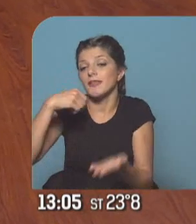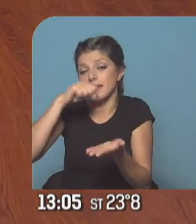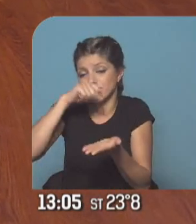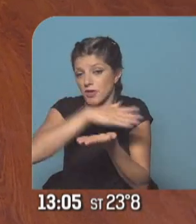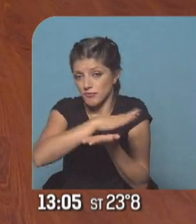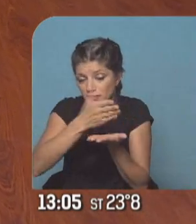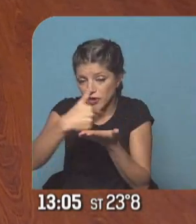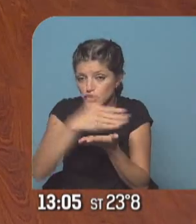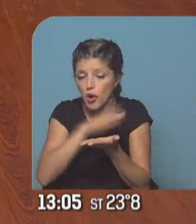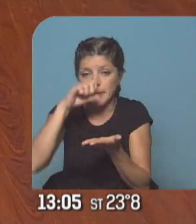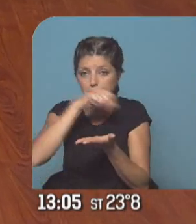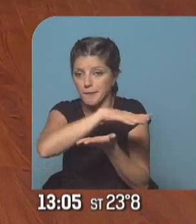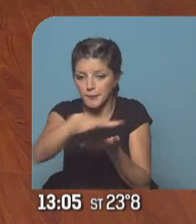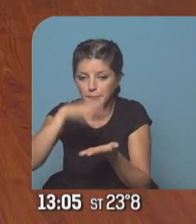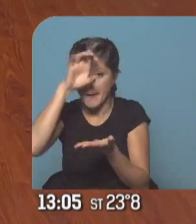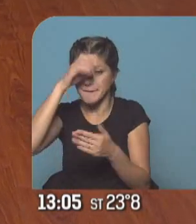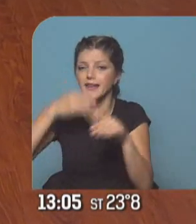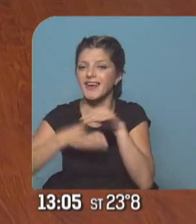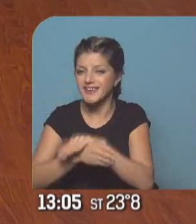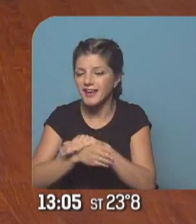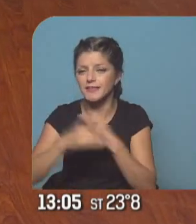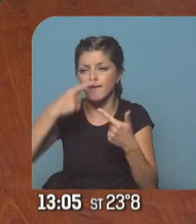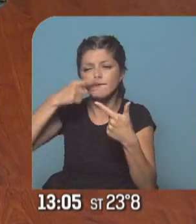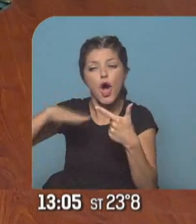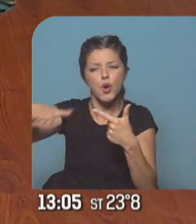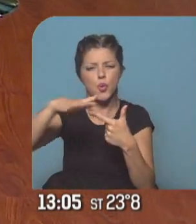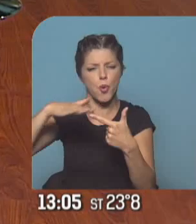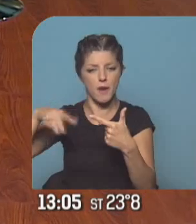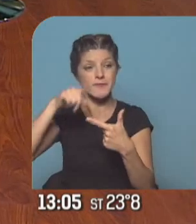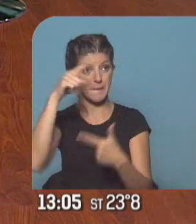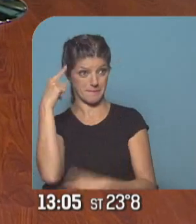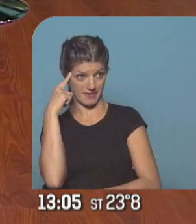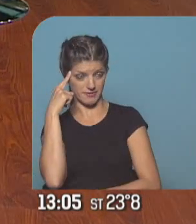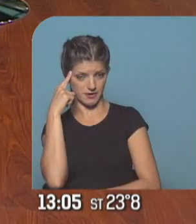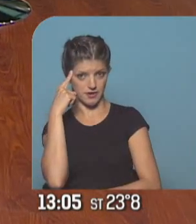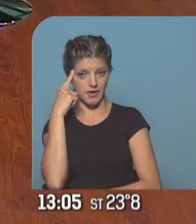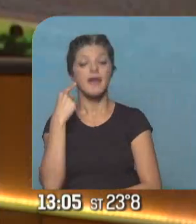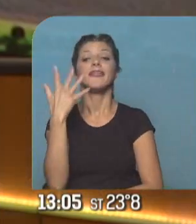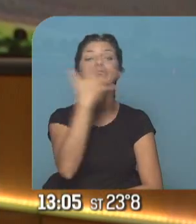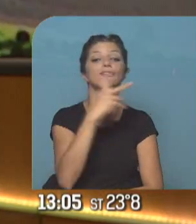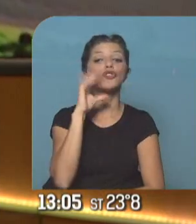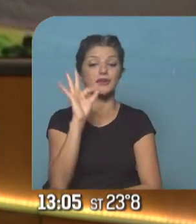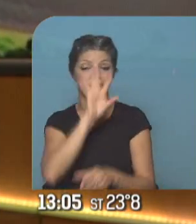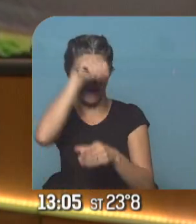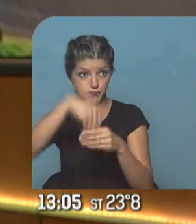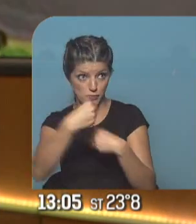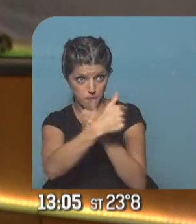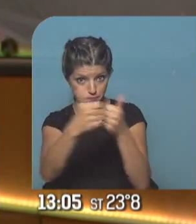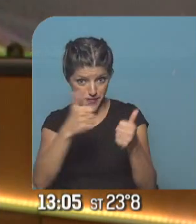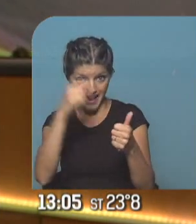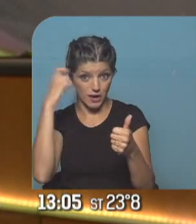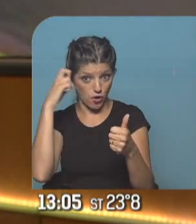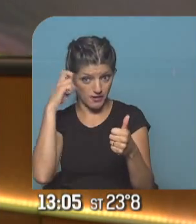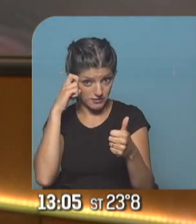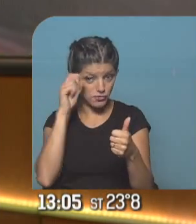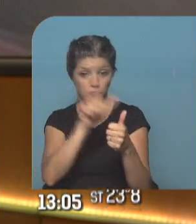mineros, que tienen sobre el Amazonas. Hay que pensar que de las 530 bancas que tiene el Congreso brasileño, la